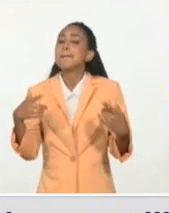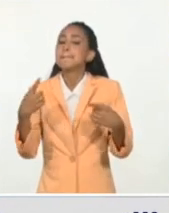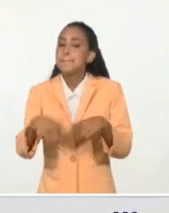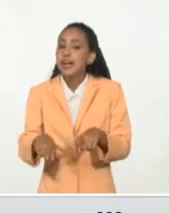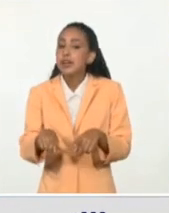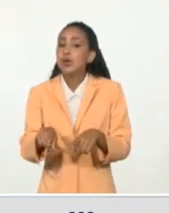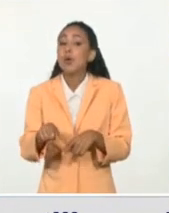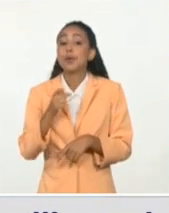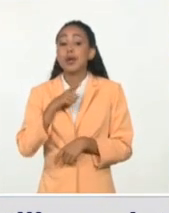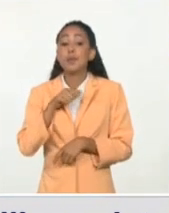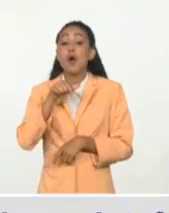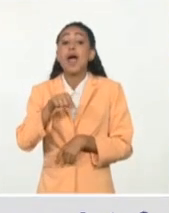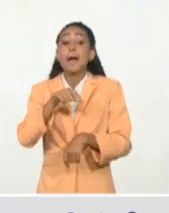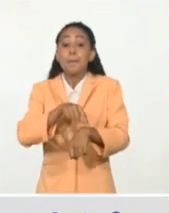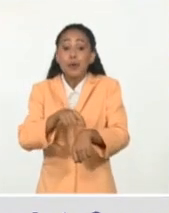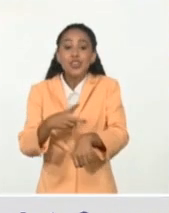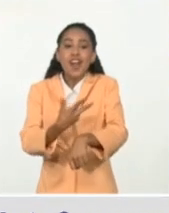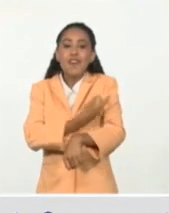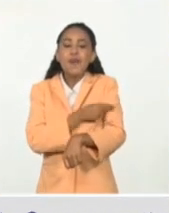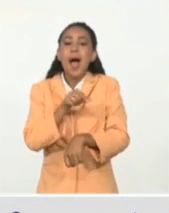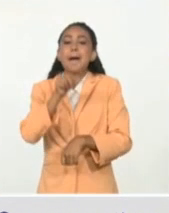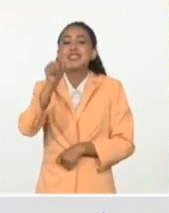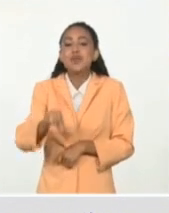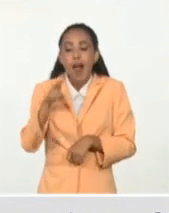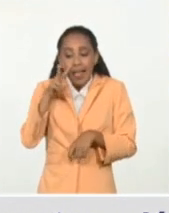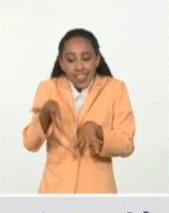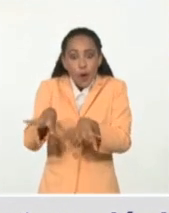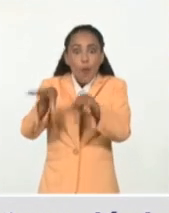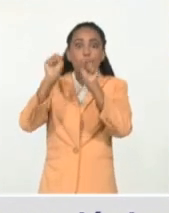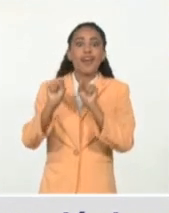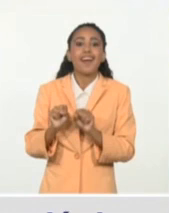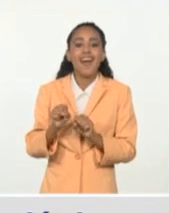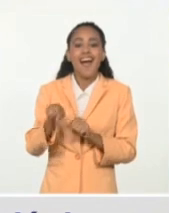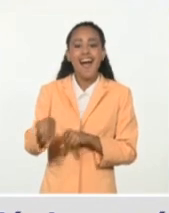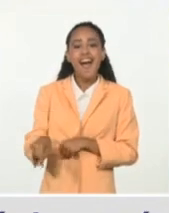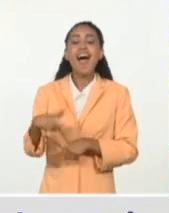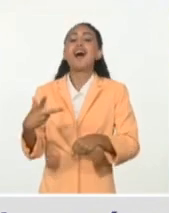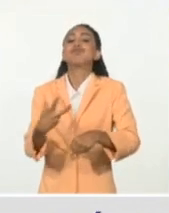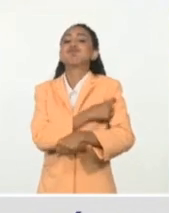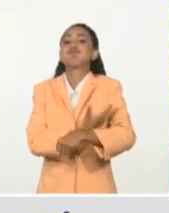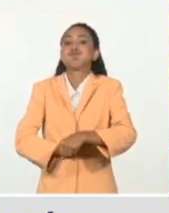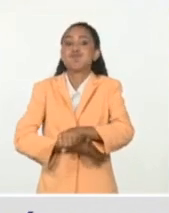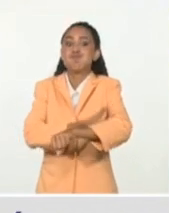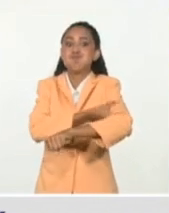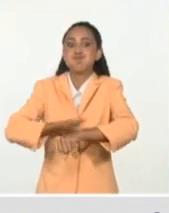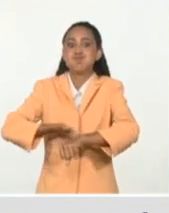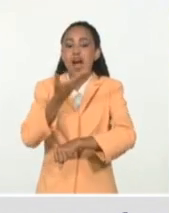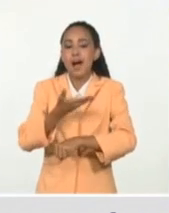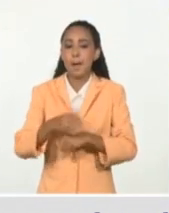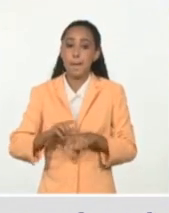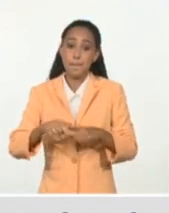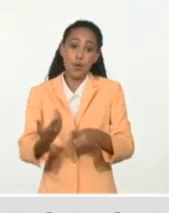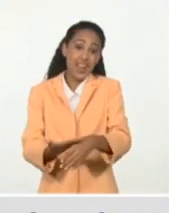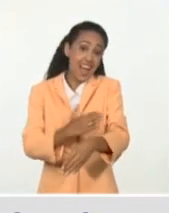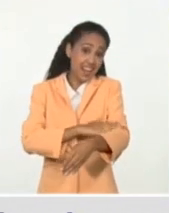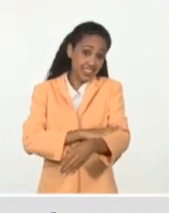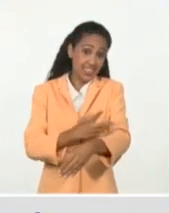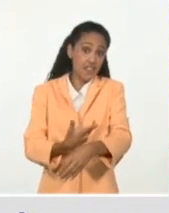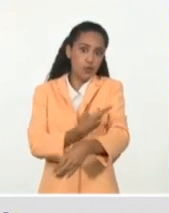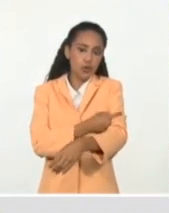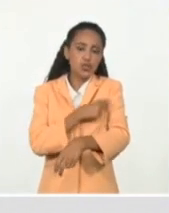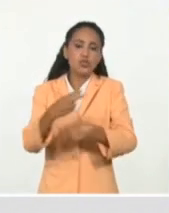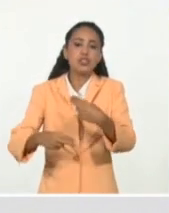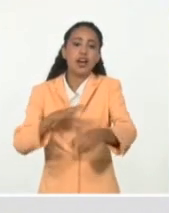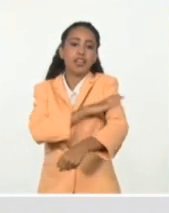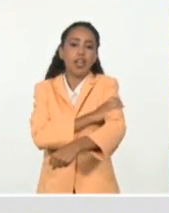personas hipertensas por la sencilla razón de que le estamos tomando la presión arterial antes de vacunarla y en un seguimiento activo después